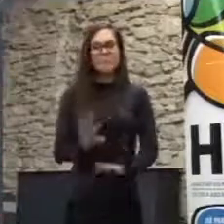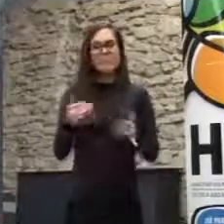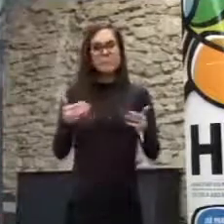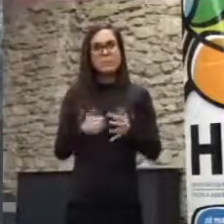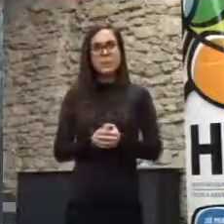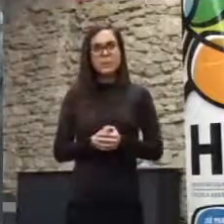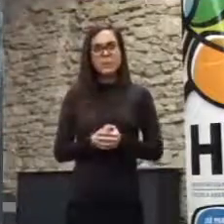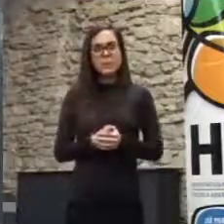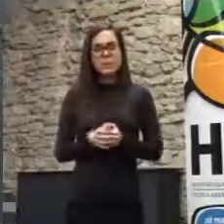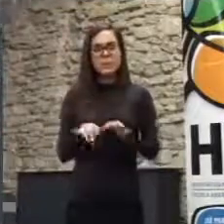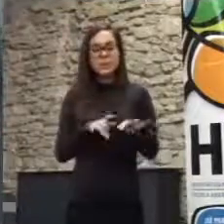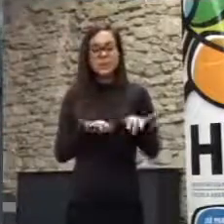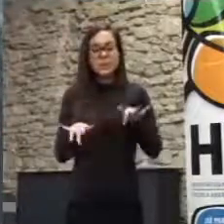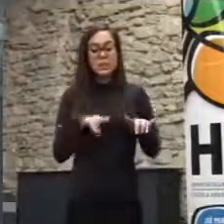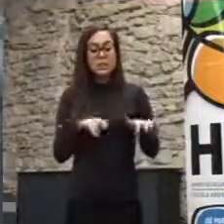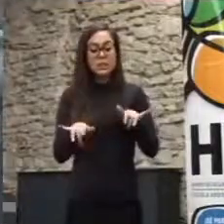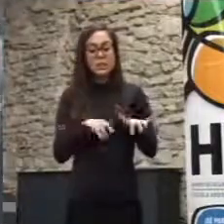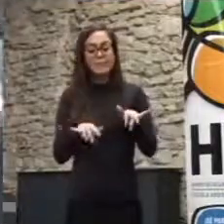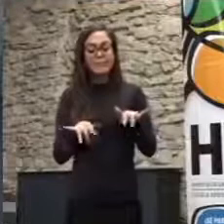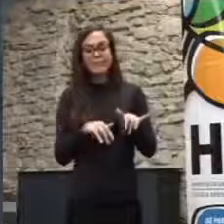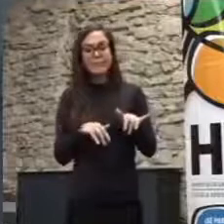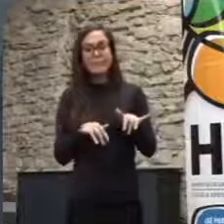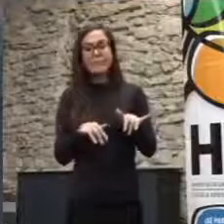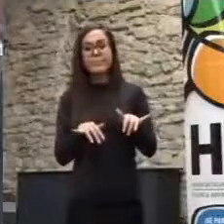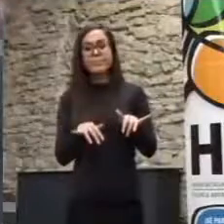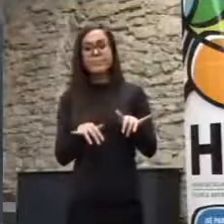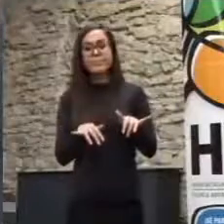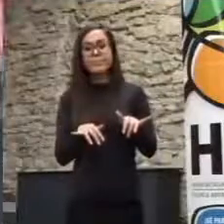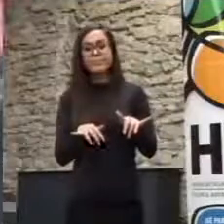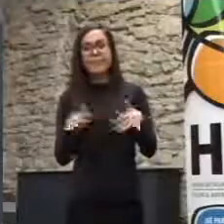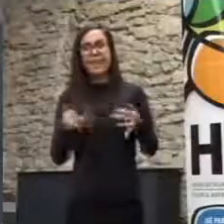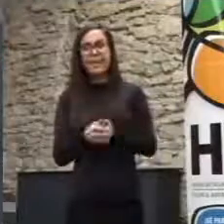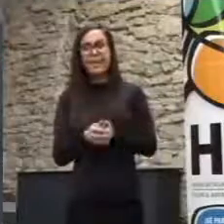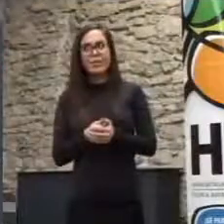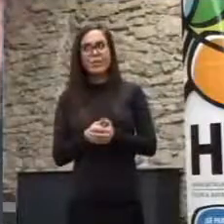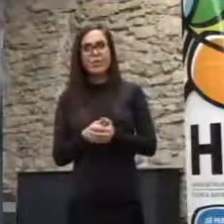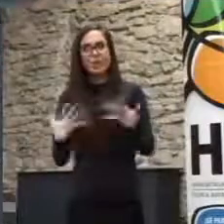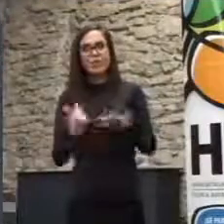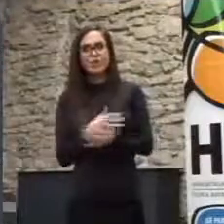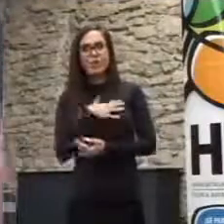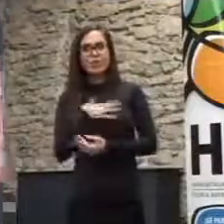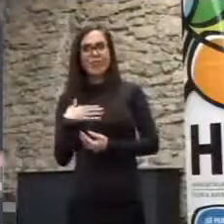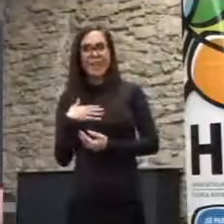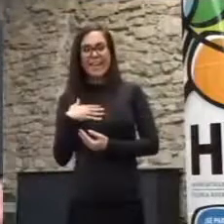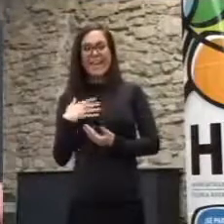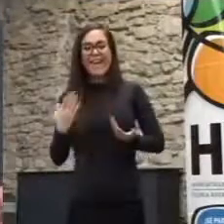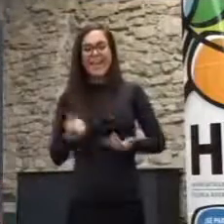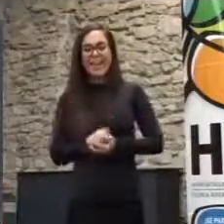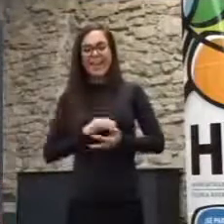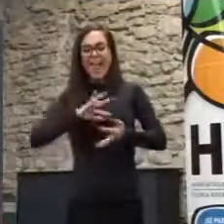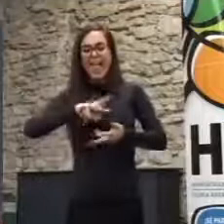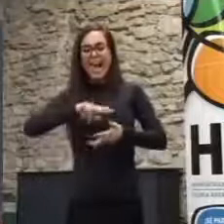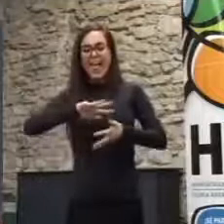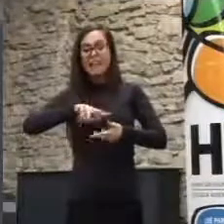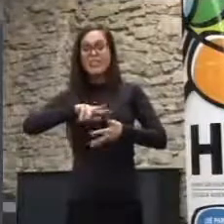la impresora que está buscando sus 20 segundos de informativos en todos los medios y